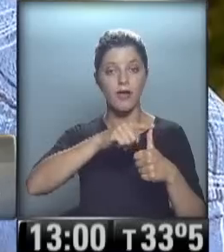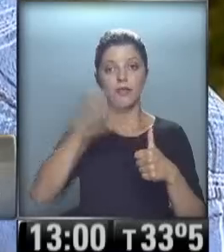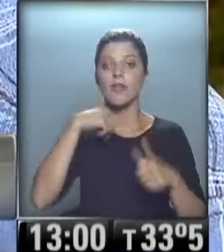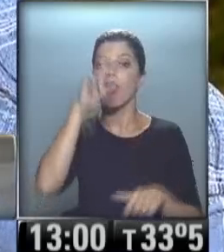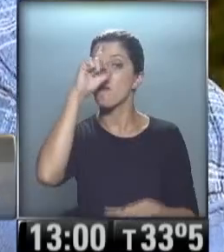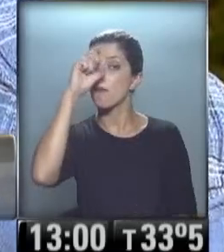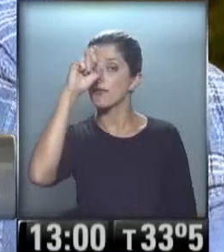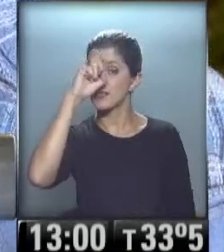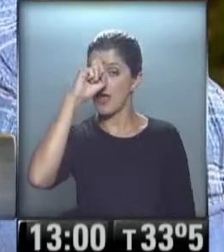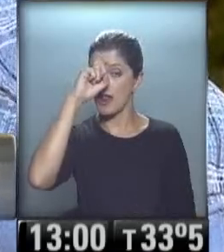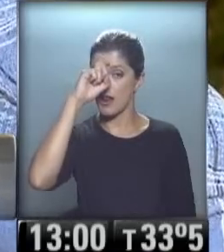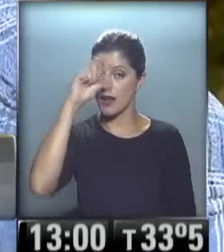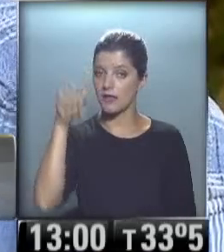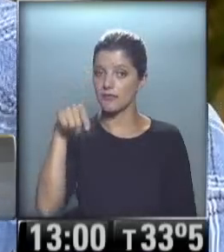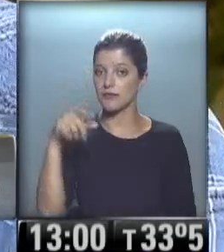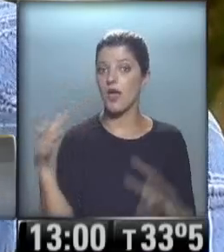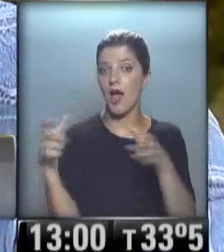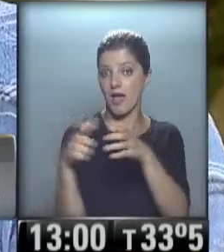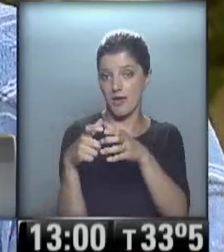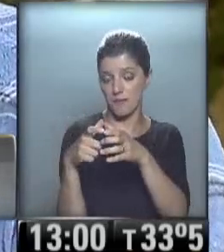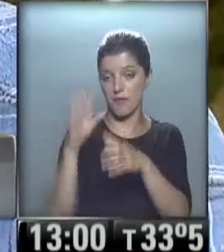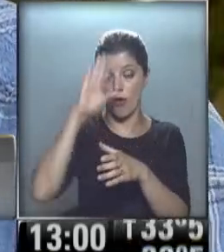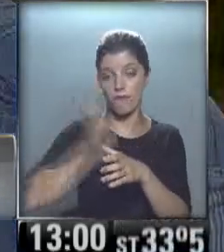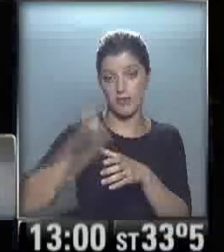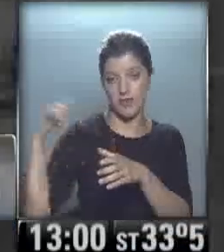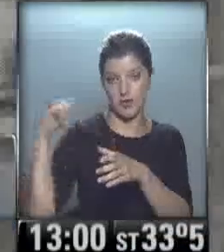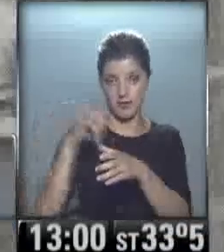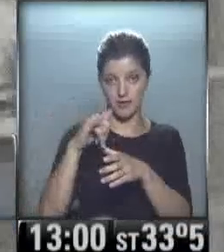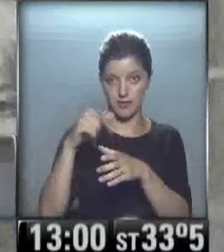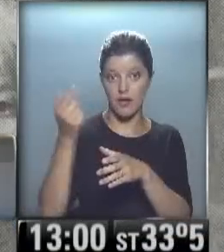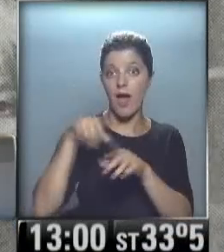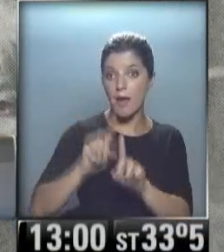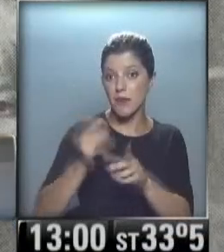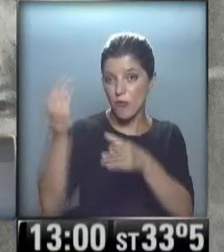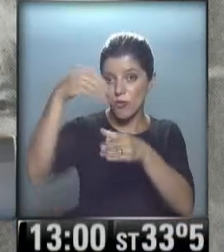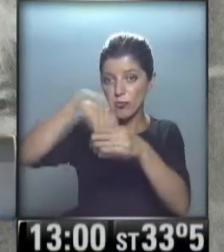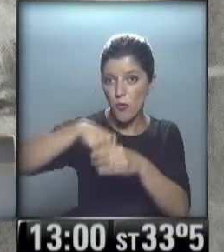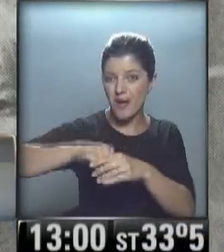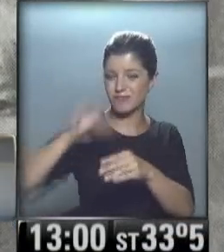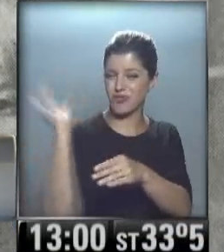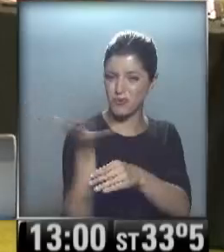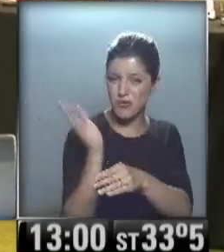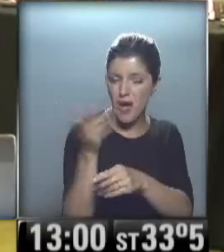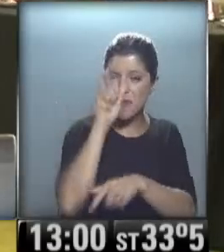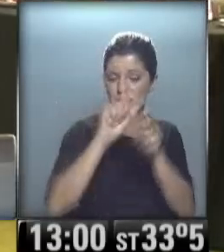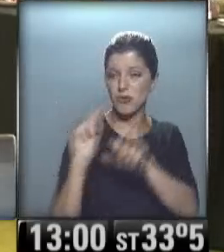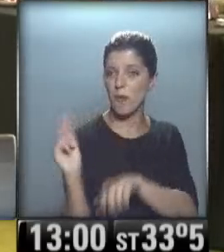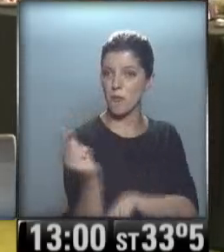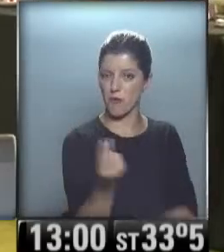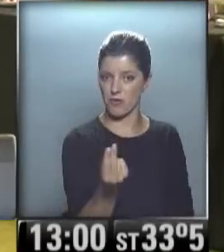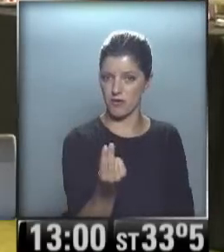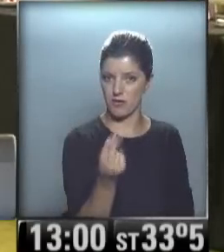hospital de la academia de la fuerza aérea eh donde se torturaba y asesinaba al padre